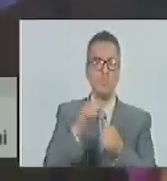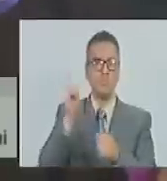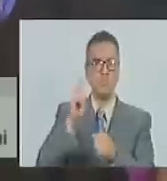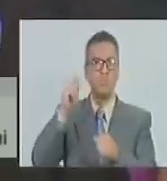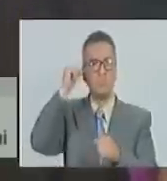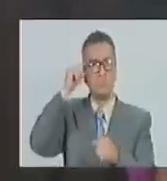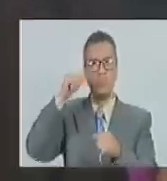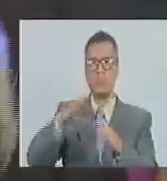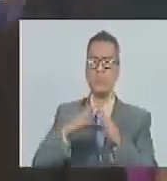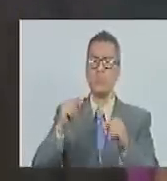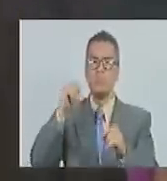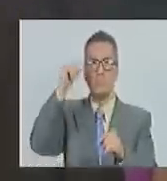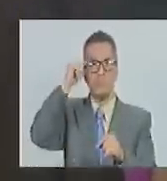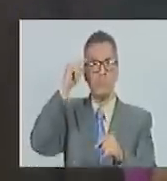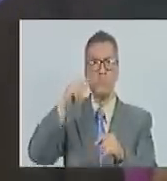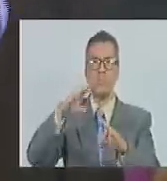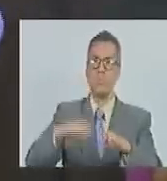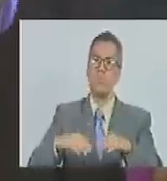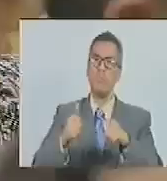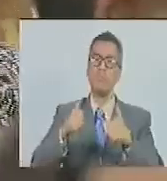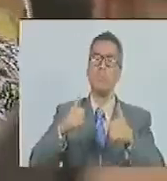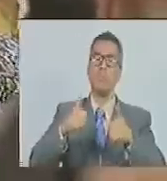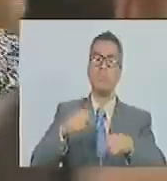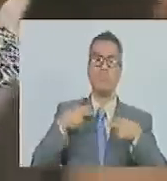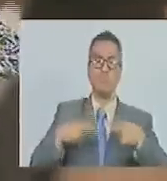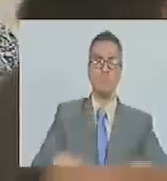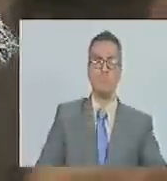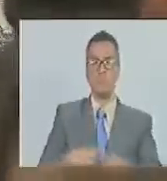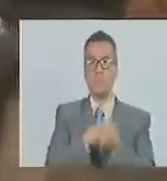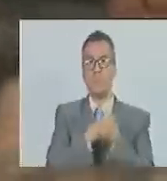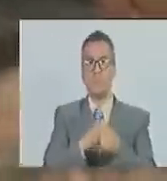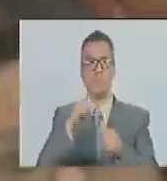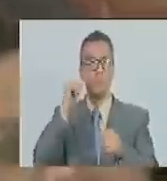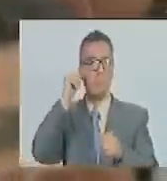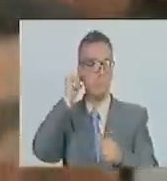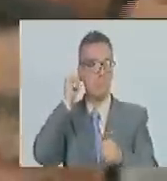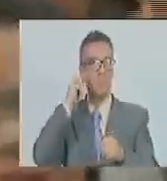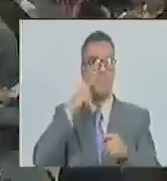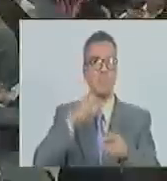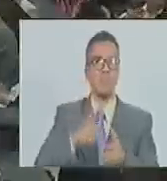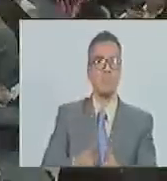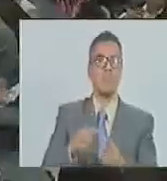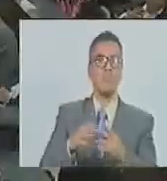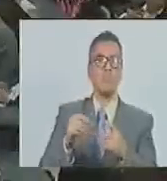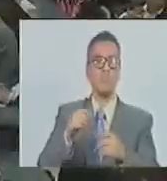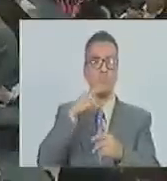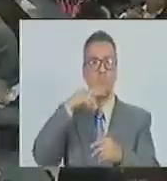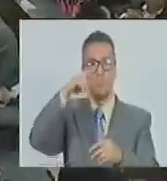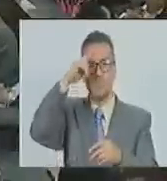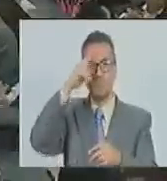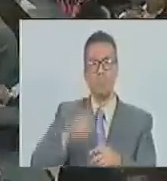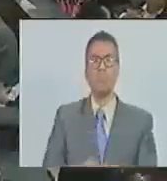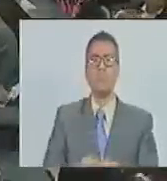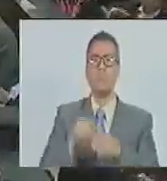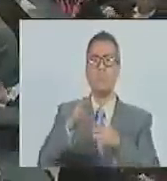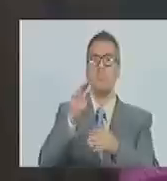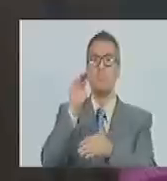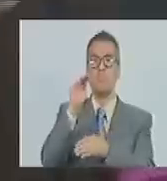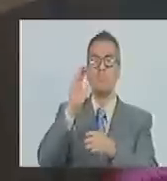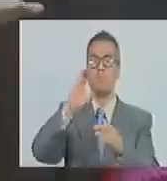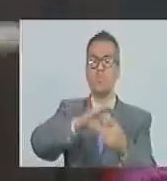y todos los días, salvando vidas, abrazando a las mujeres, a los niños, a las niñas, a los padres, llevando